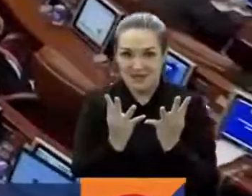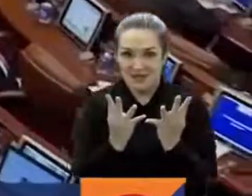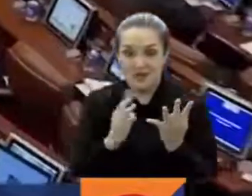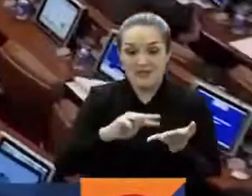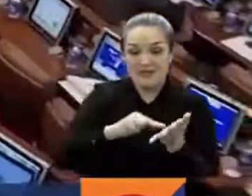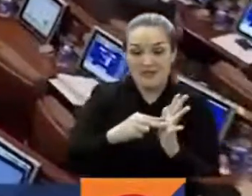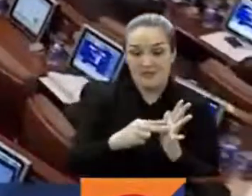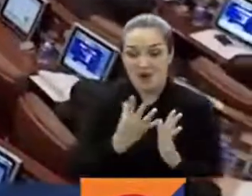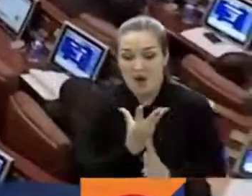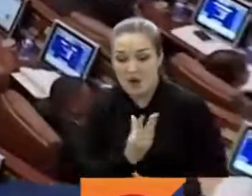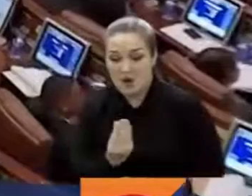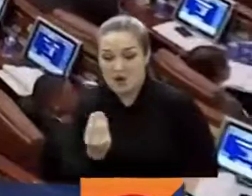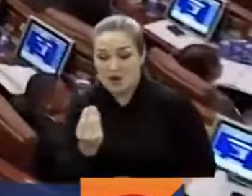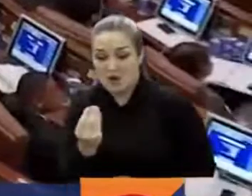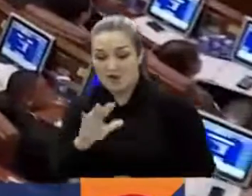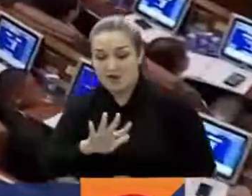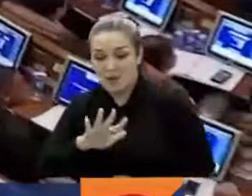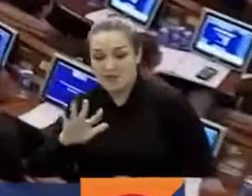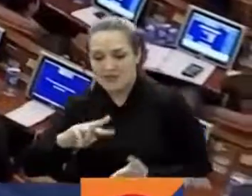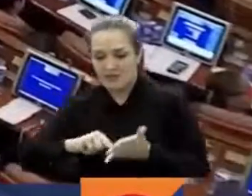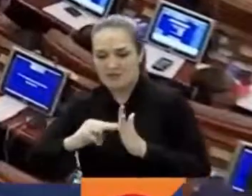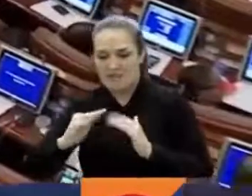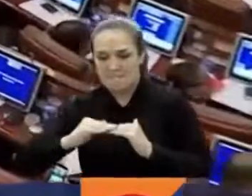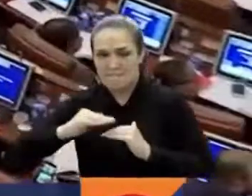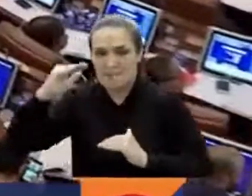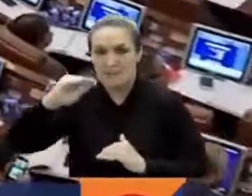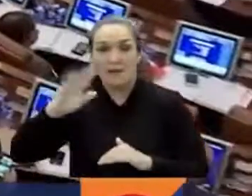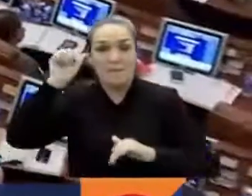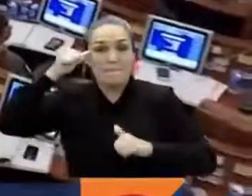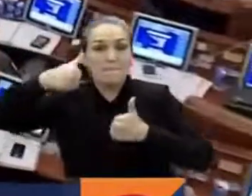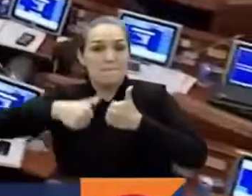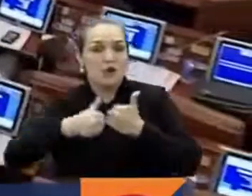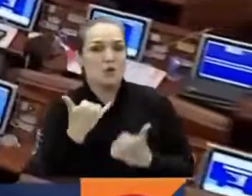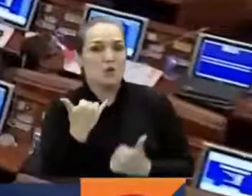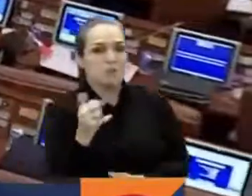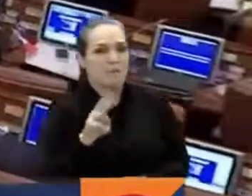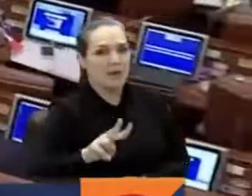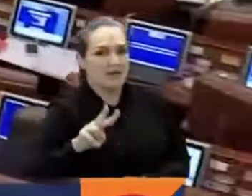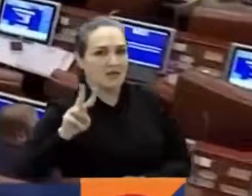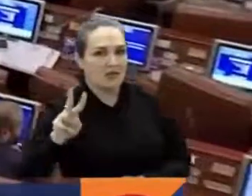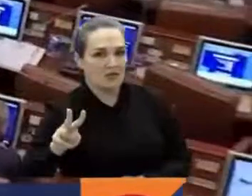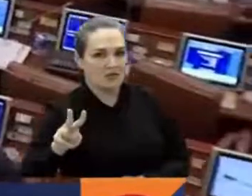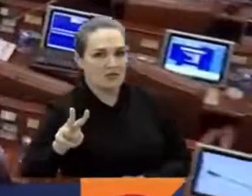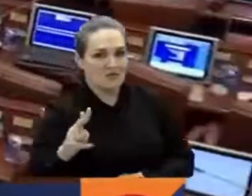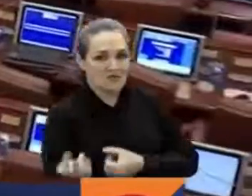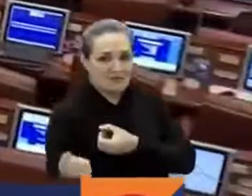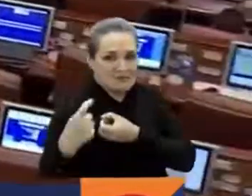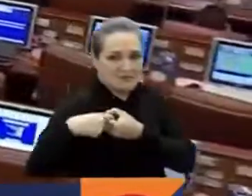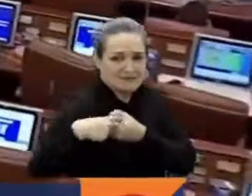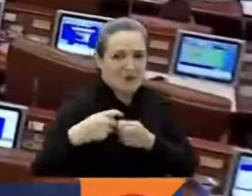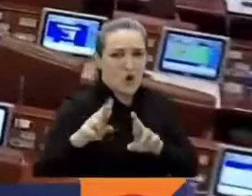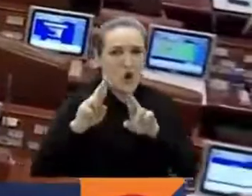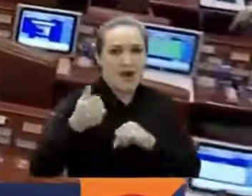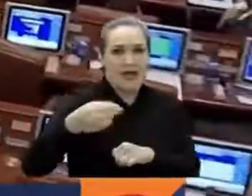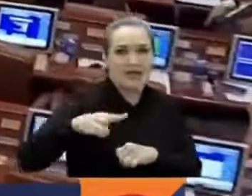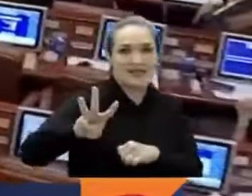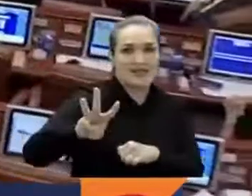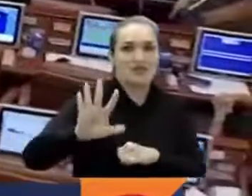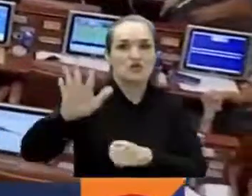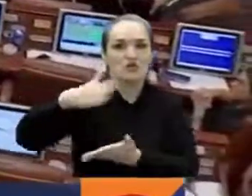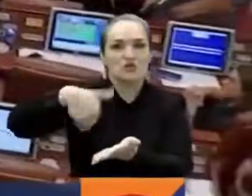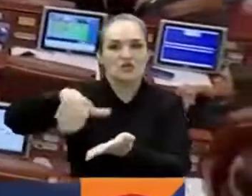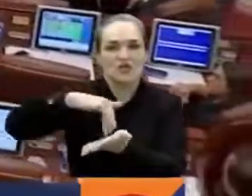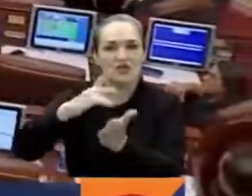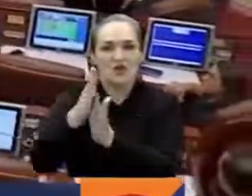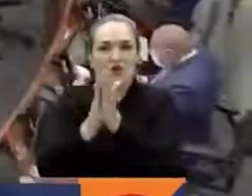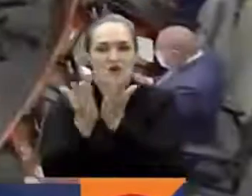mayoría. El pacto histórico cuenta con 22 senadores de su bancada, a los que aspira a unir a 13 de la coalición de Centro